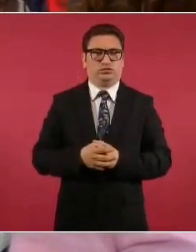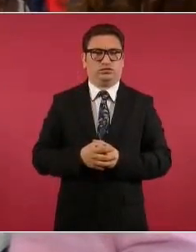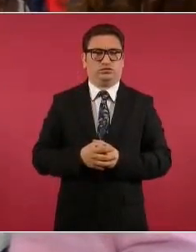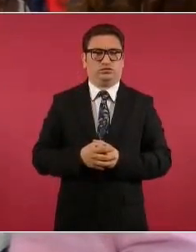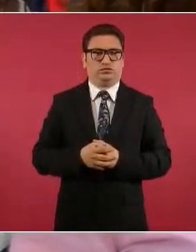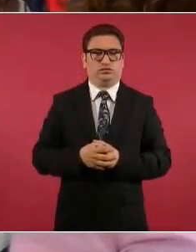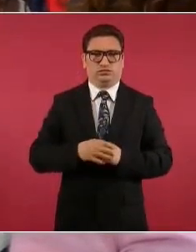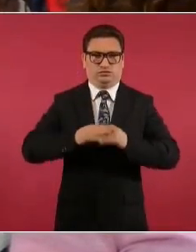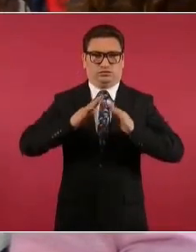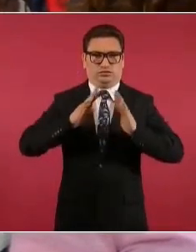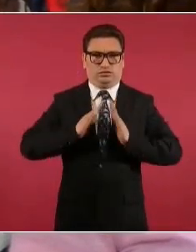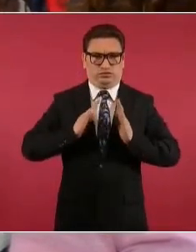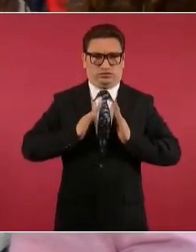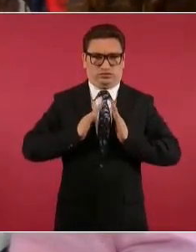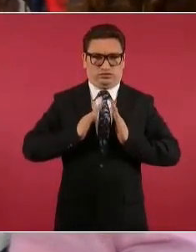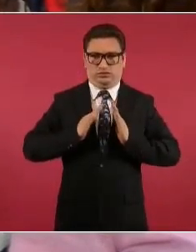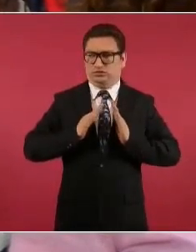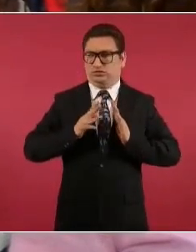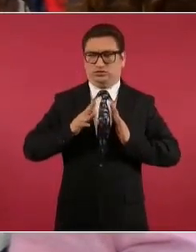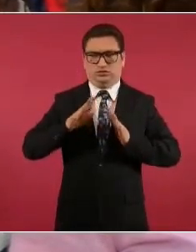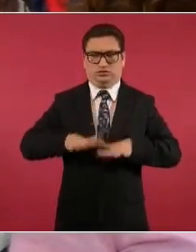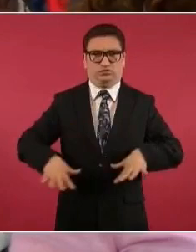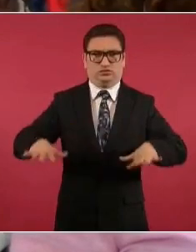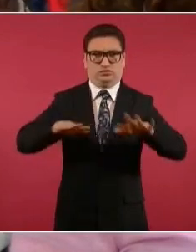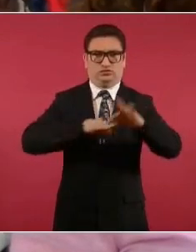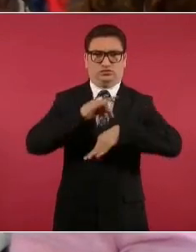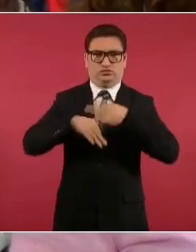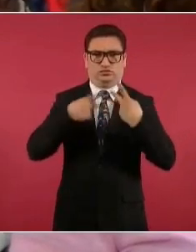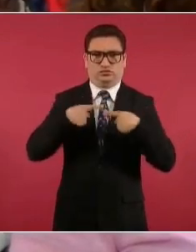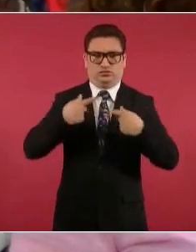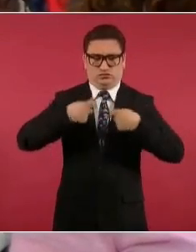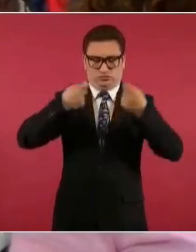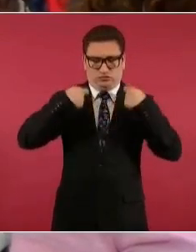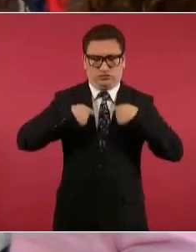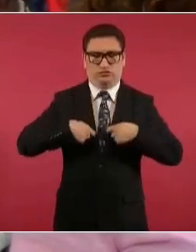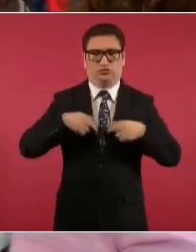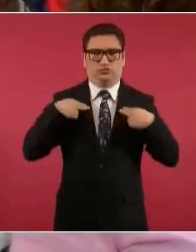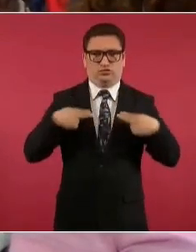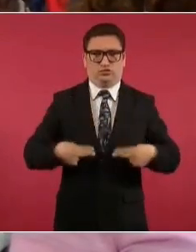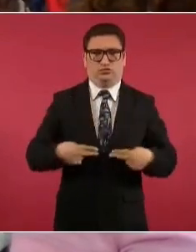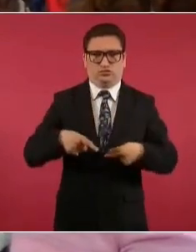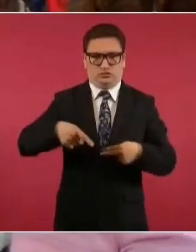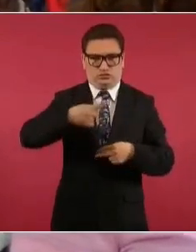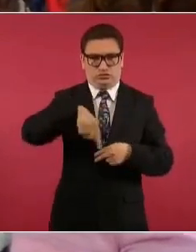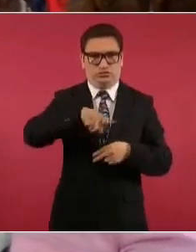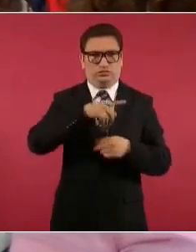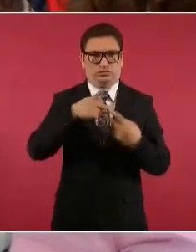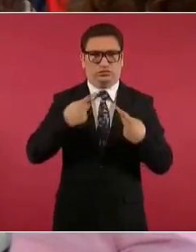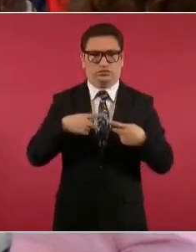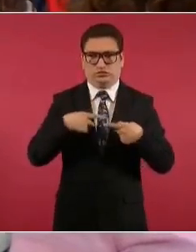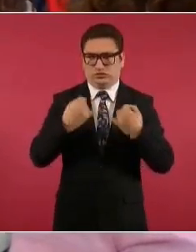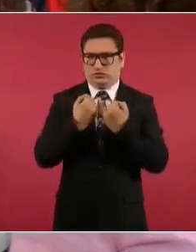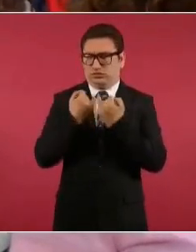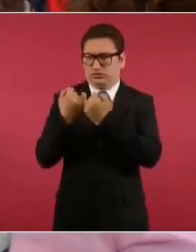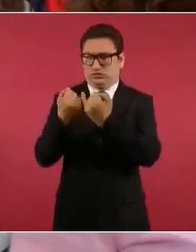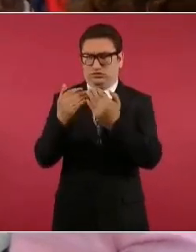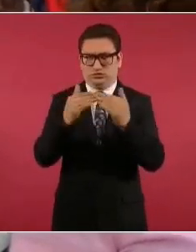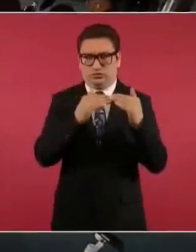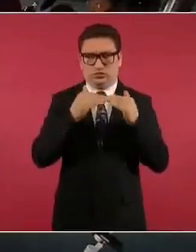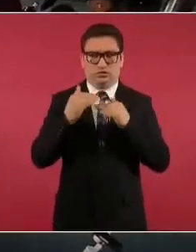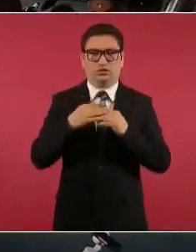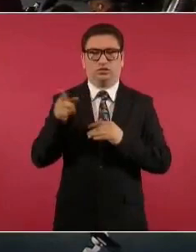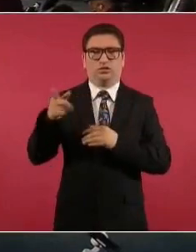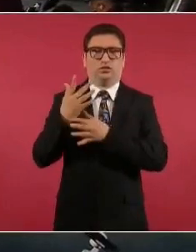Si el ejército es pueblo uniformado y son civiles, decía Vidulfo